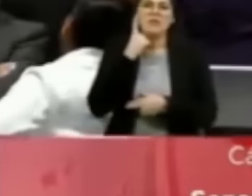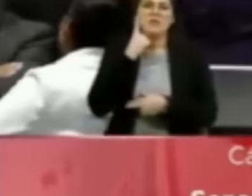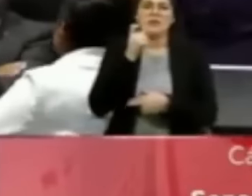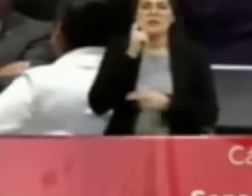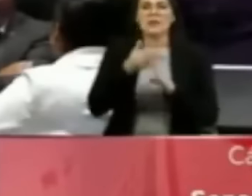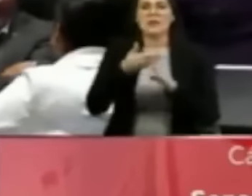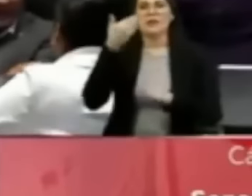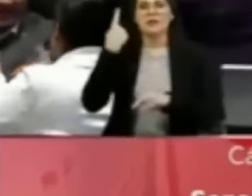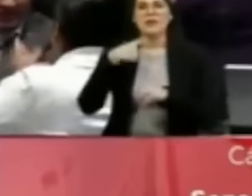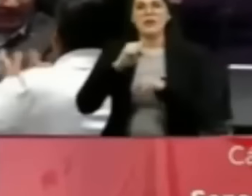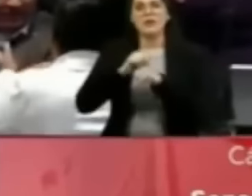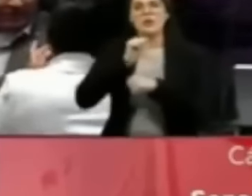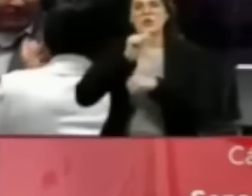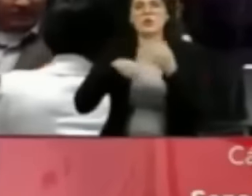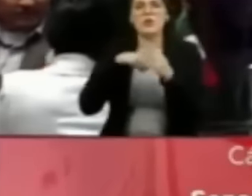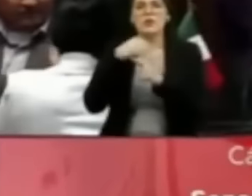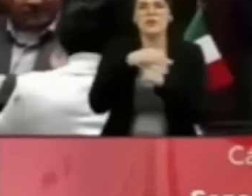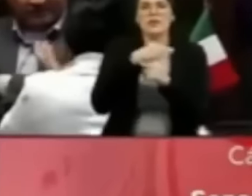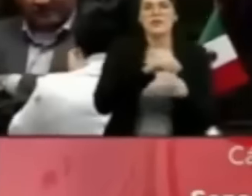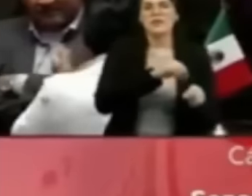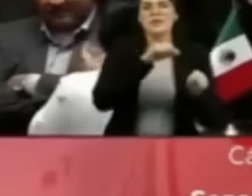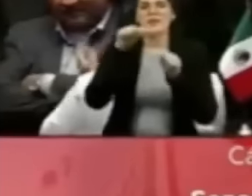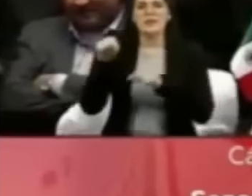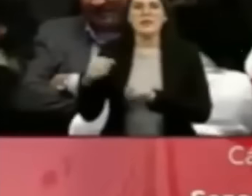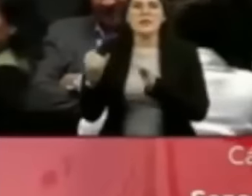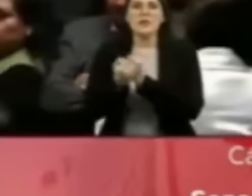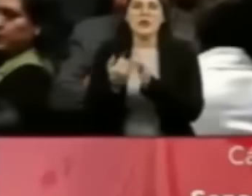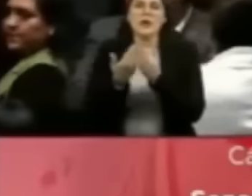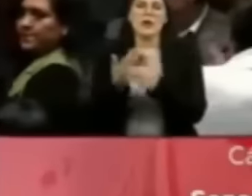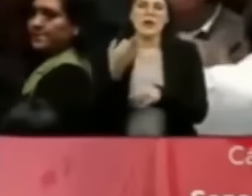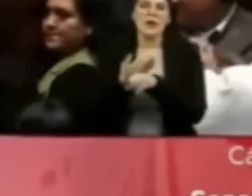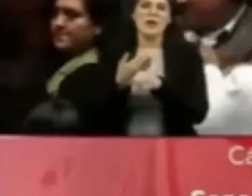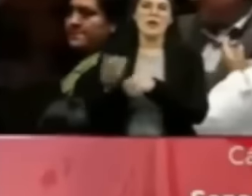semana anterior. En estos momentos